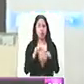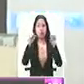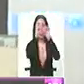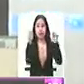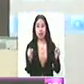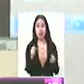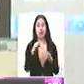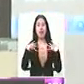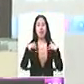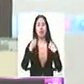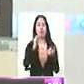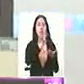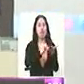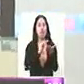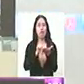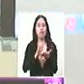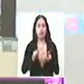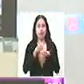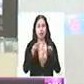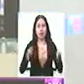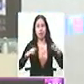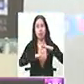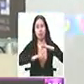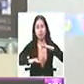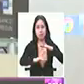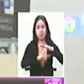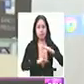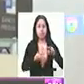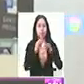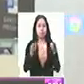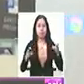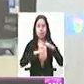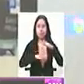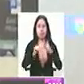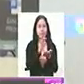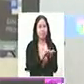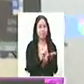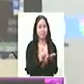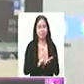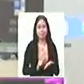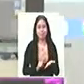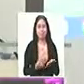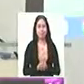carecía de los elementos básicos, los recursos básicos,